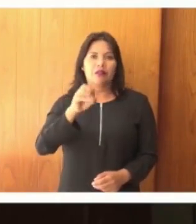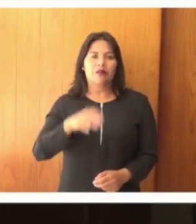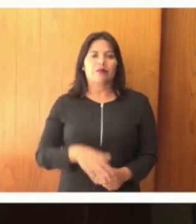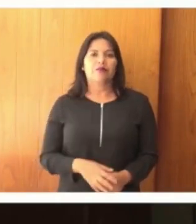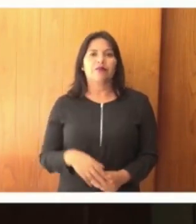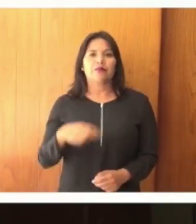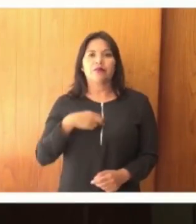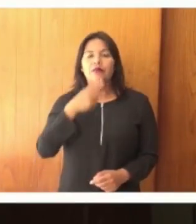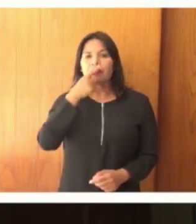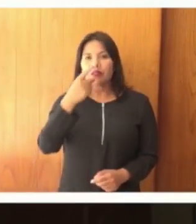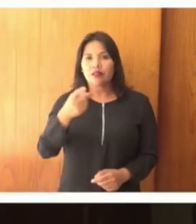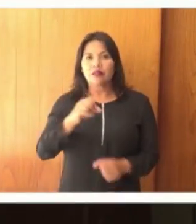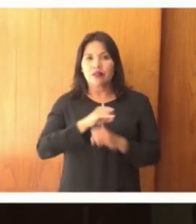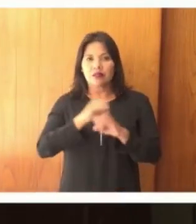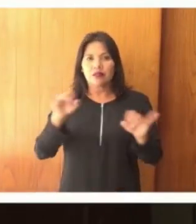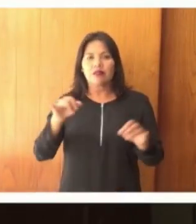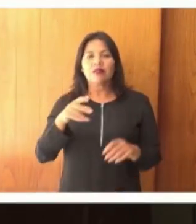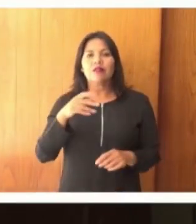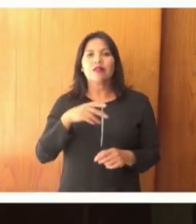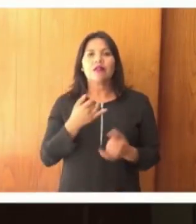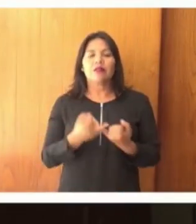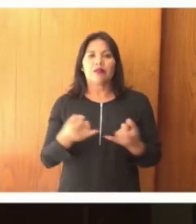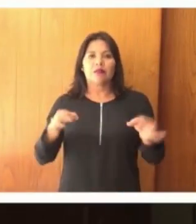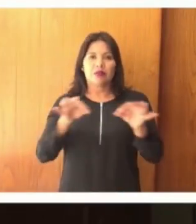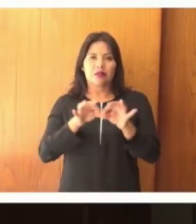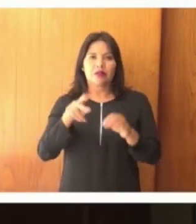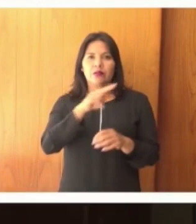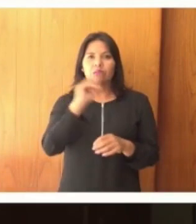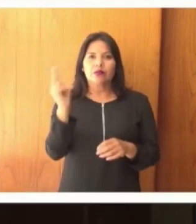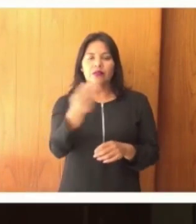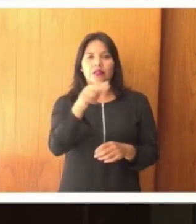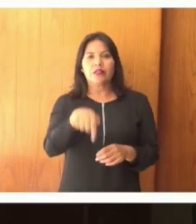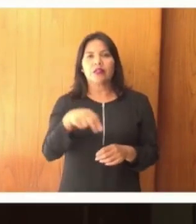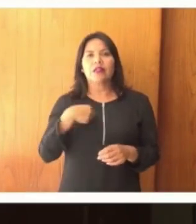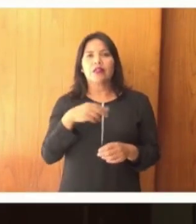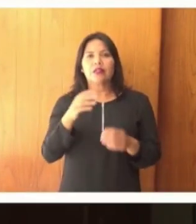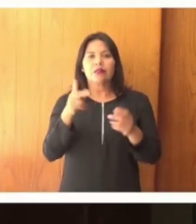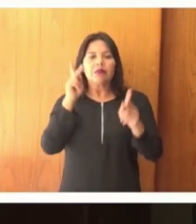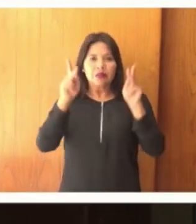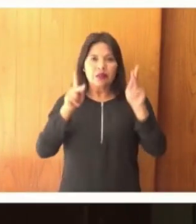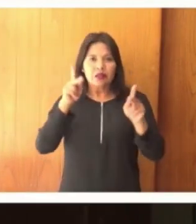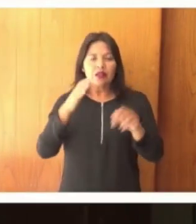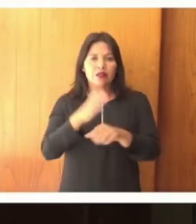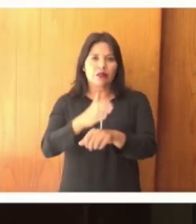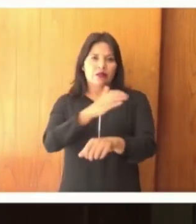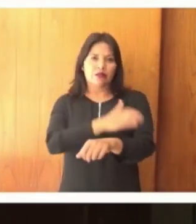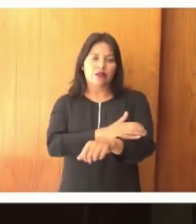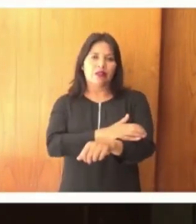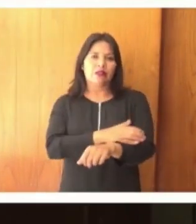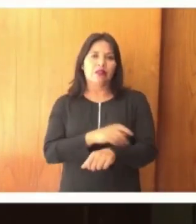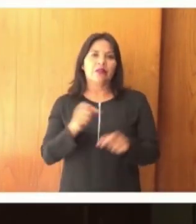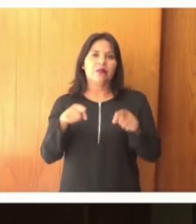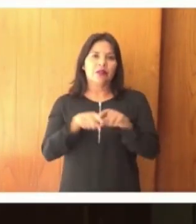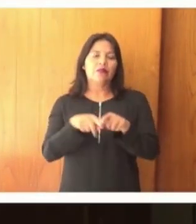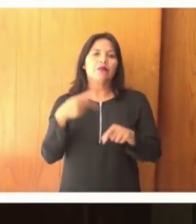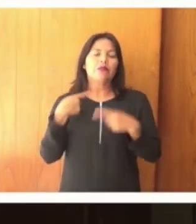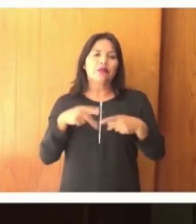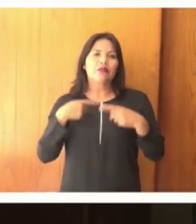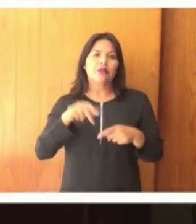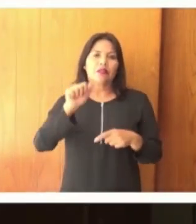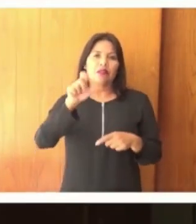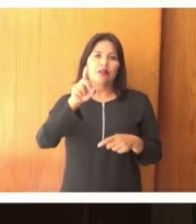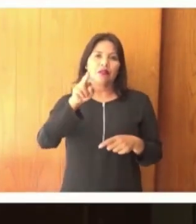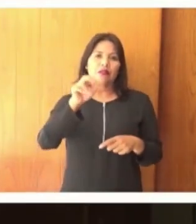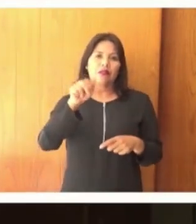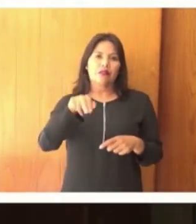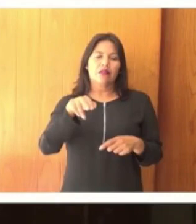decirles que es tan importante que ustedes estén aquí, que el día de hoy nos acompaña el regidor Adrián Hernández, regidor